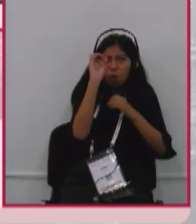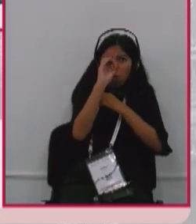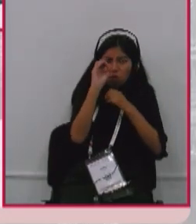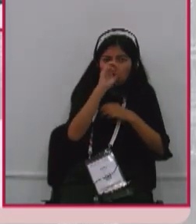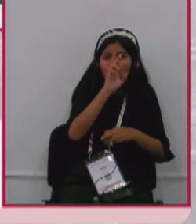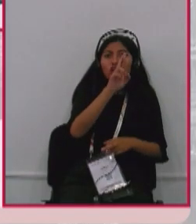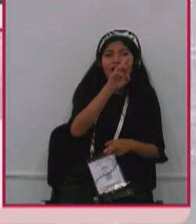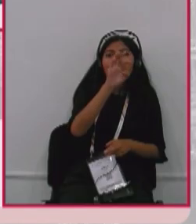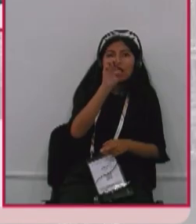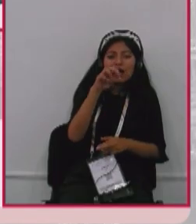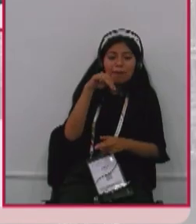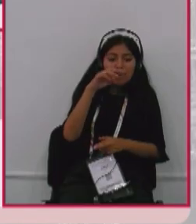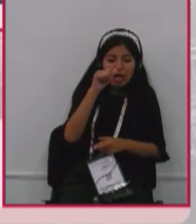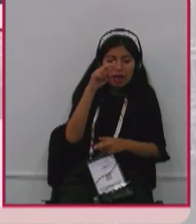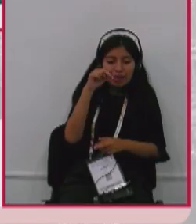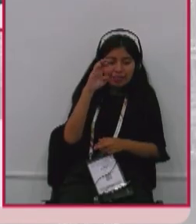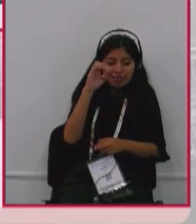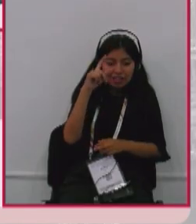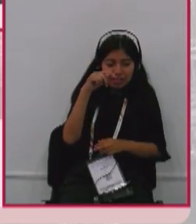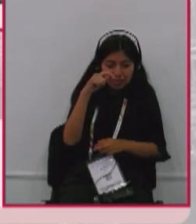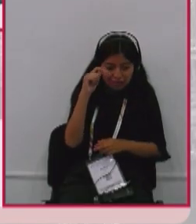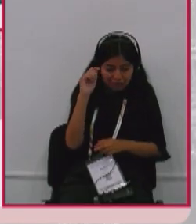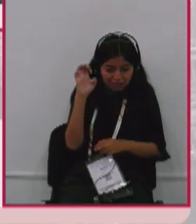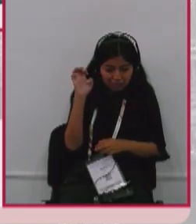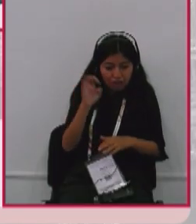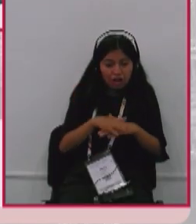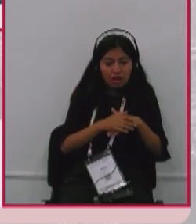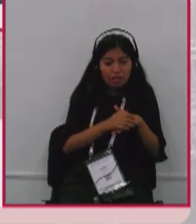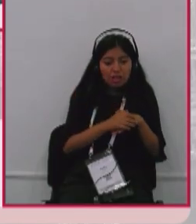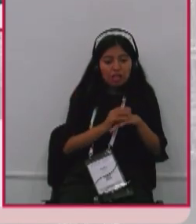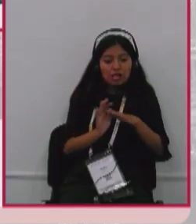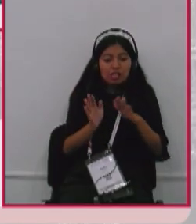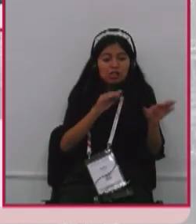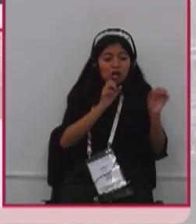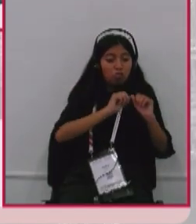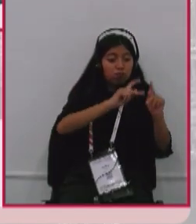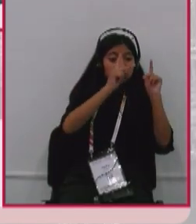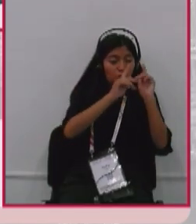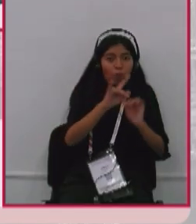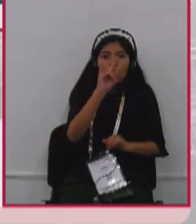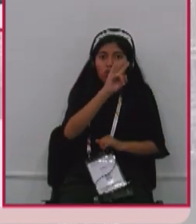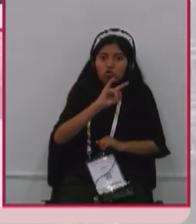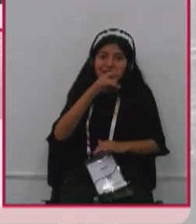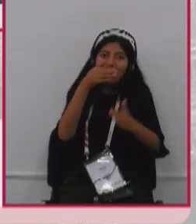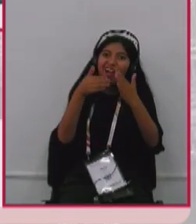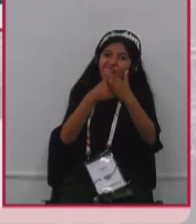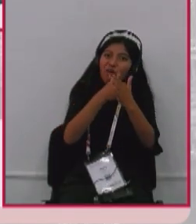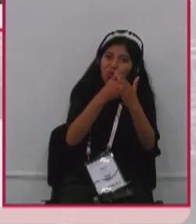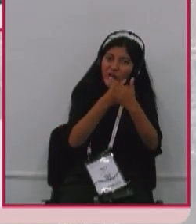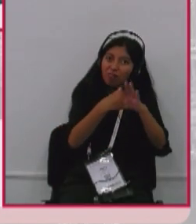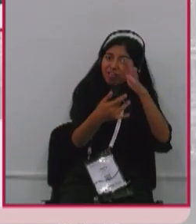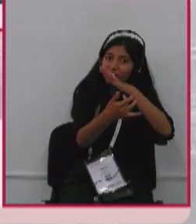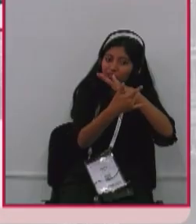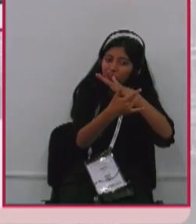¿no? Y vimos que hay una oportunidad definitivamente de utilizar esta nueva tecnología del injection